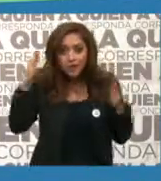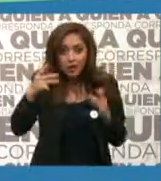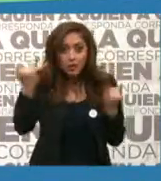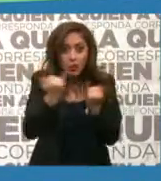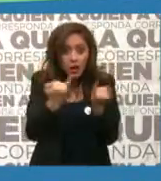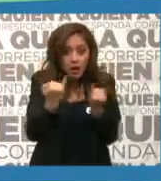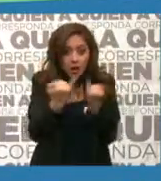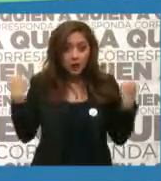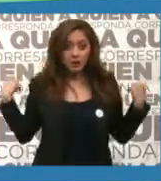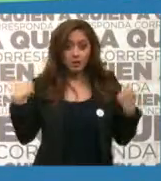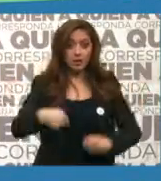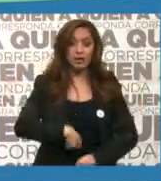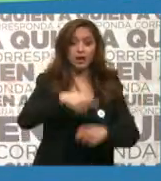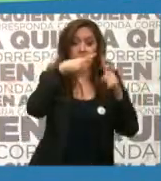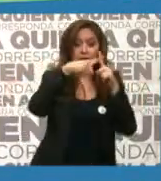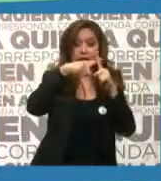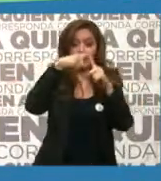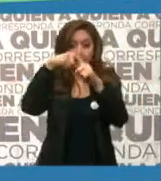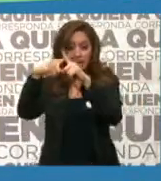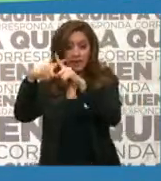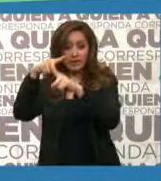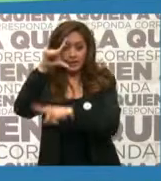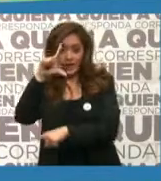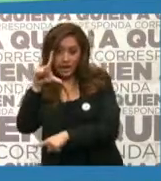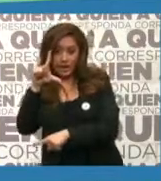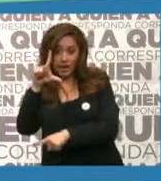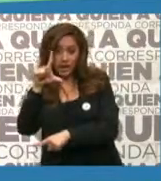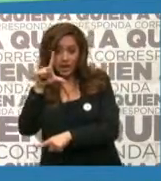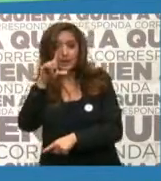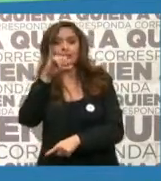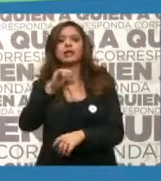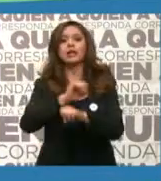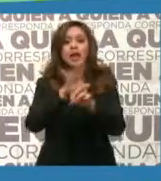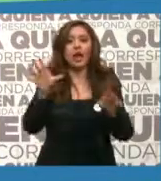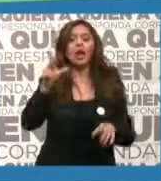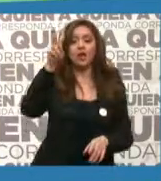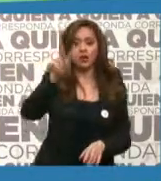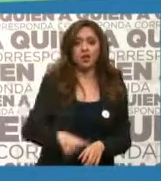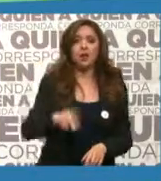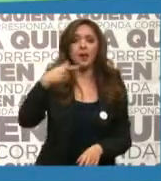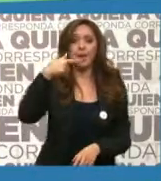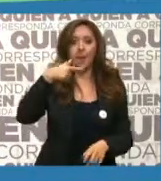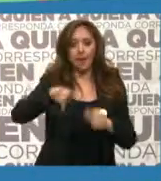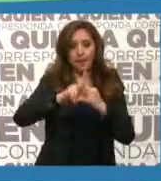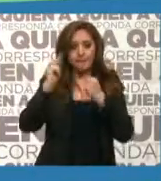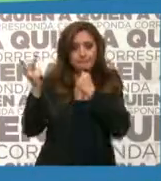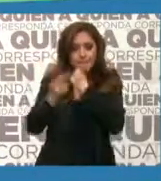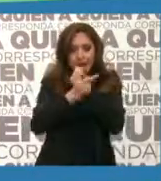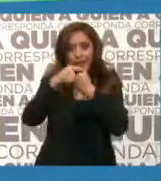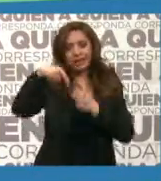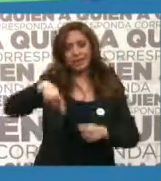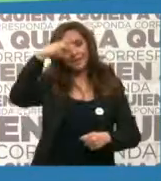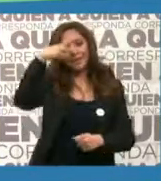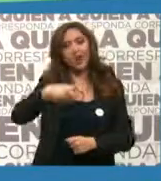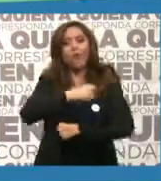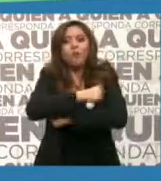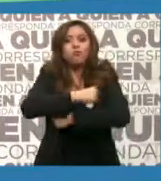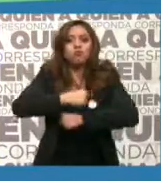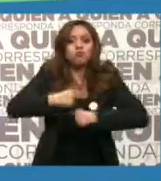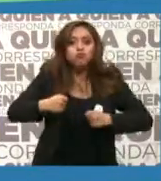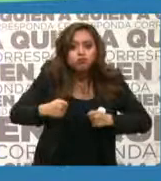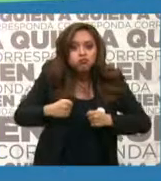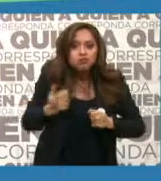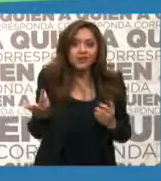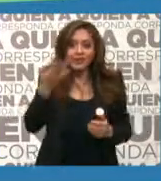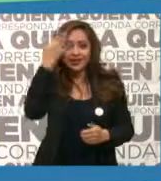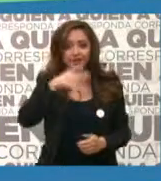chamarras XXL? Pues sí, pues recuerda que somos el país número uno en obesidad, entonces tomamos eso en cuenta. Oye, en eso. No te confundas,